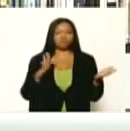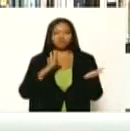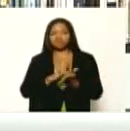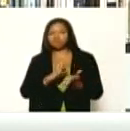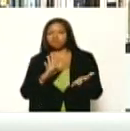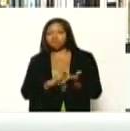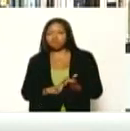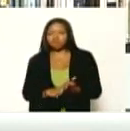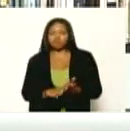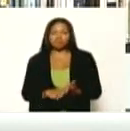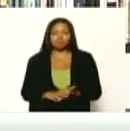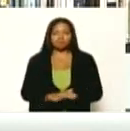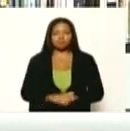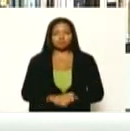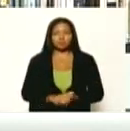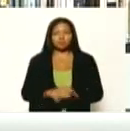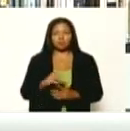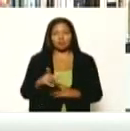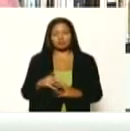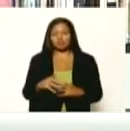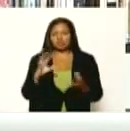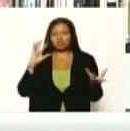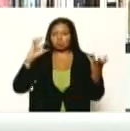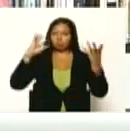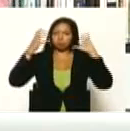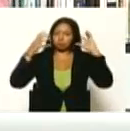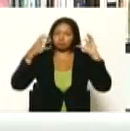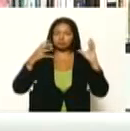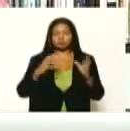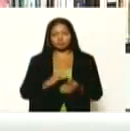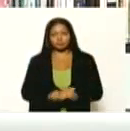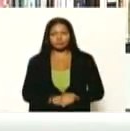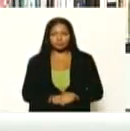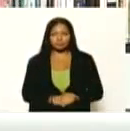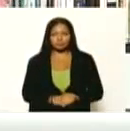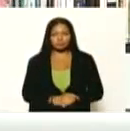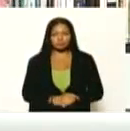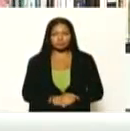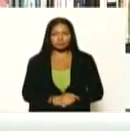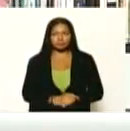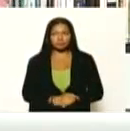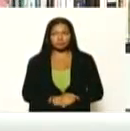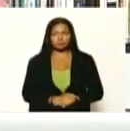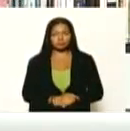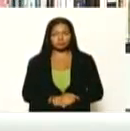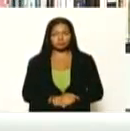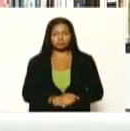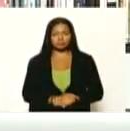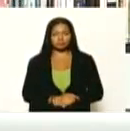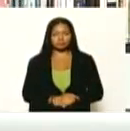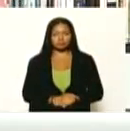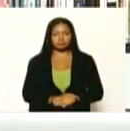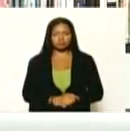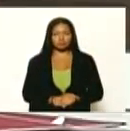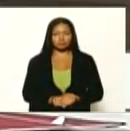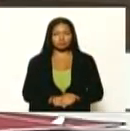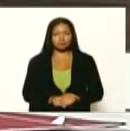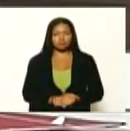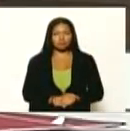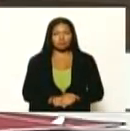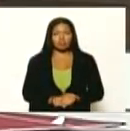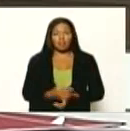llegan a la loquera, pues, a la locura. ¿Y las consecuencias? ¿Está prendido? Las consecuencias, presidente, porque a lo